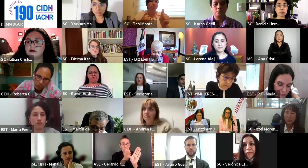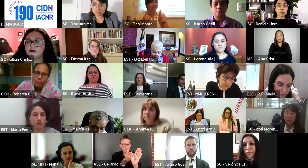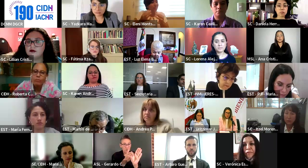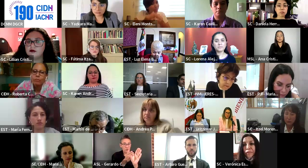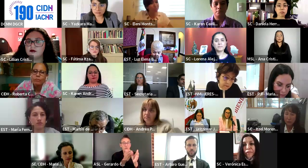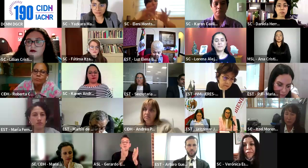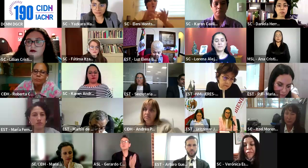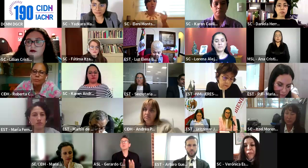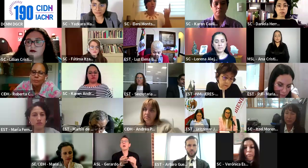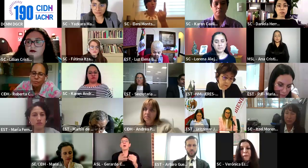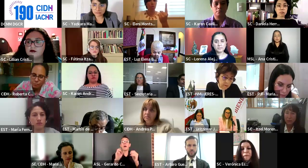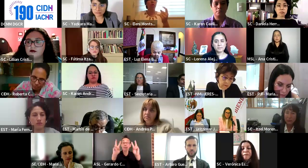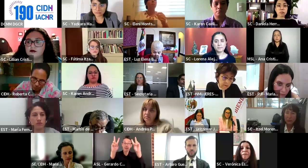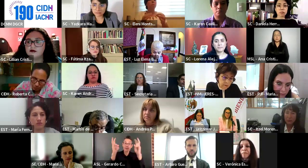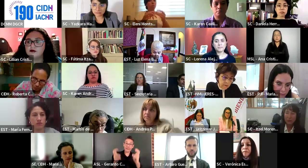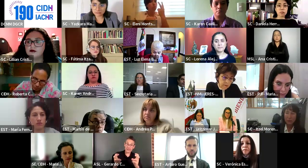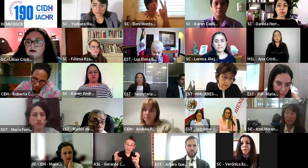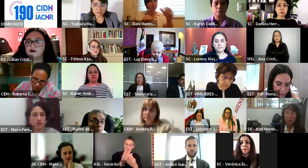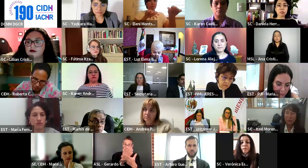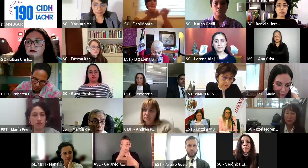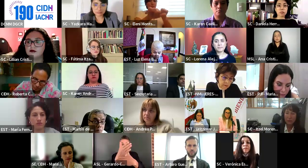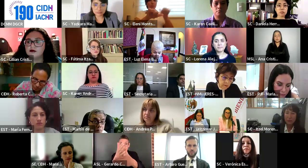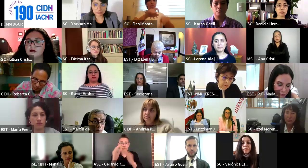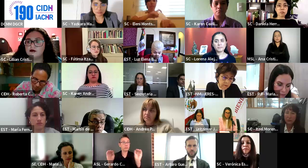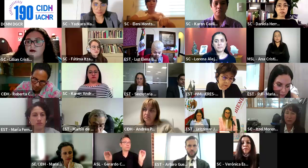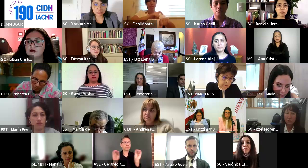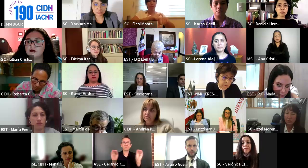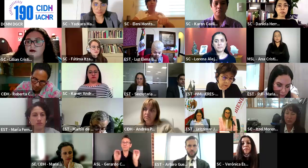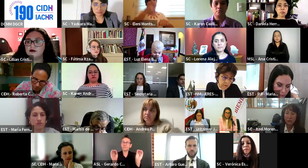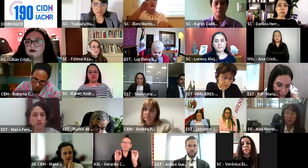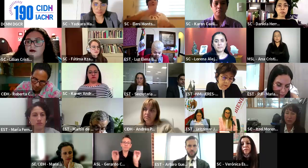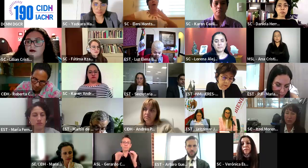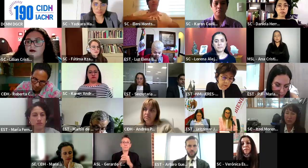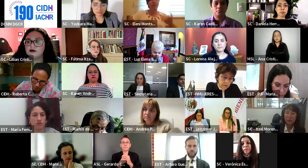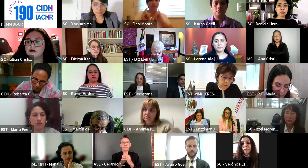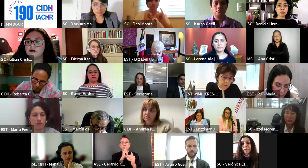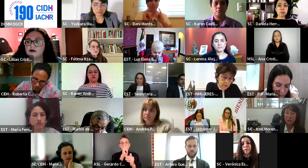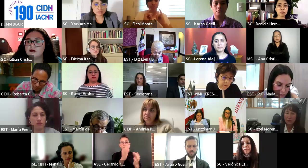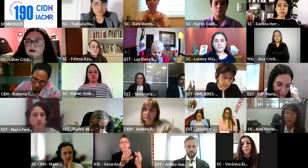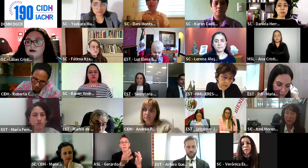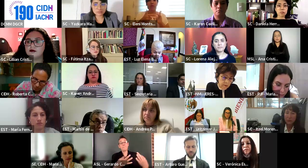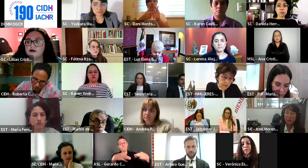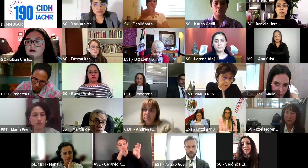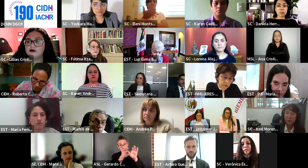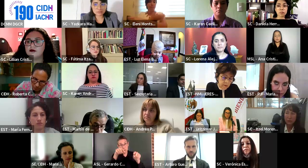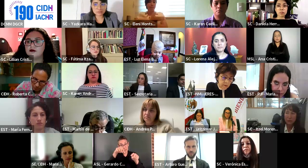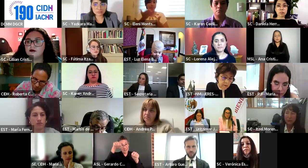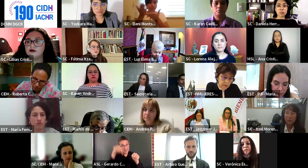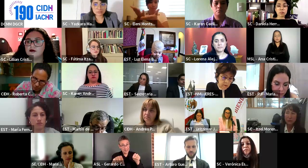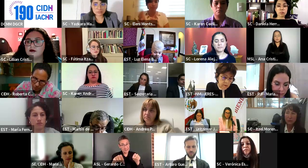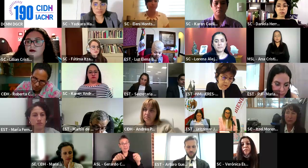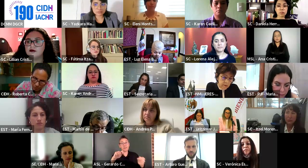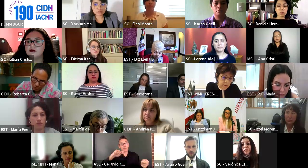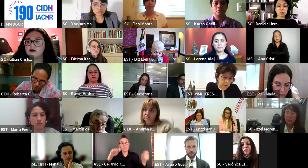de diferentes temas. Estamos muy atrasados. Es muy importante que en este cambio se haga cambio